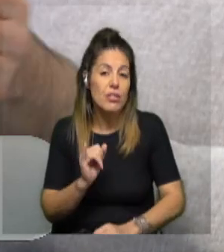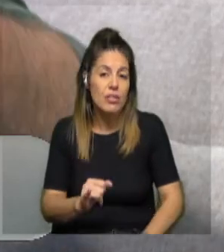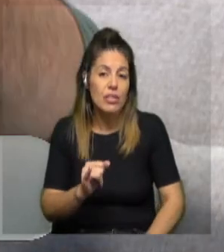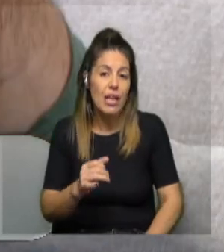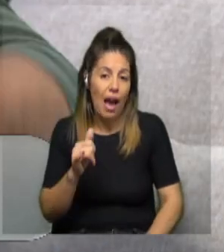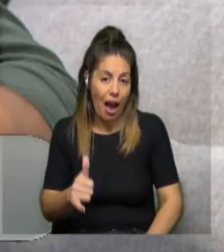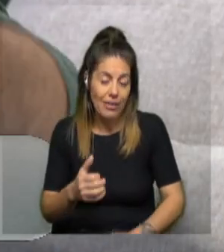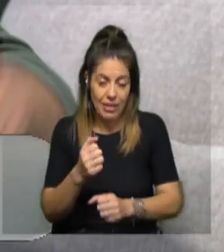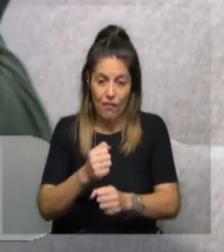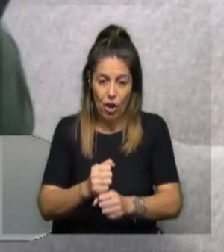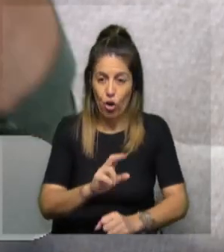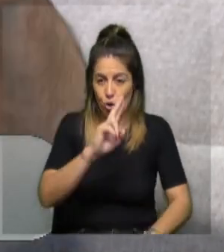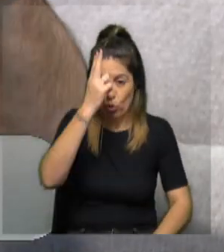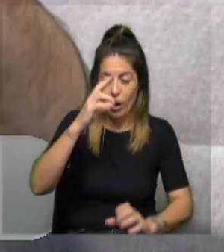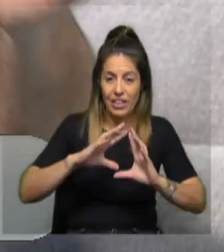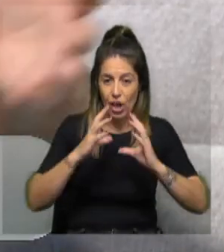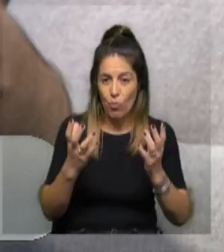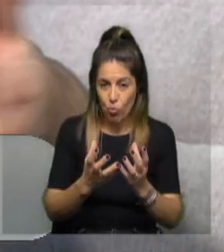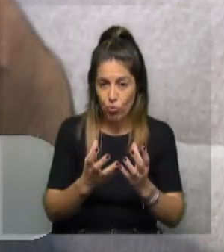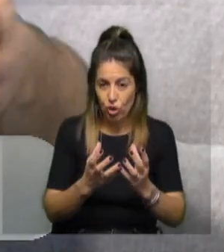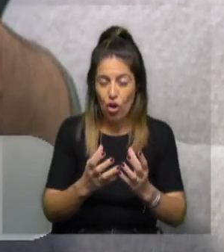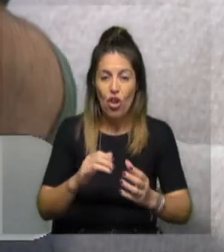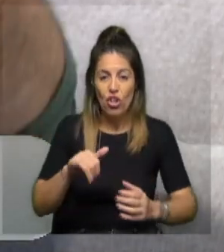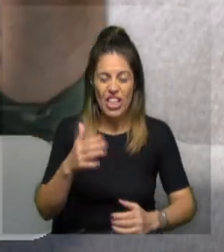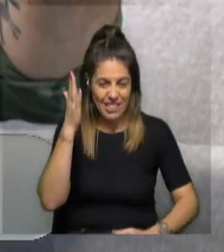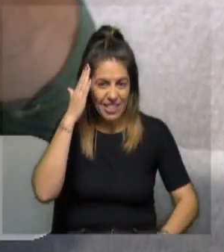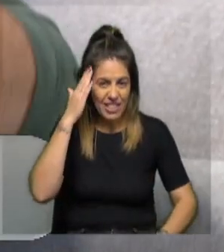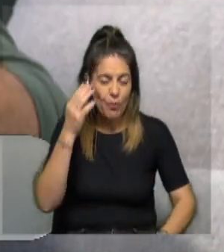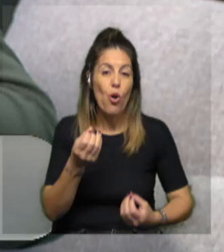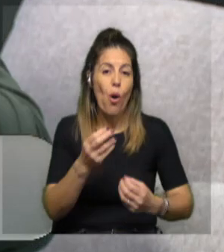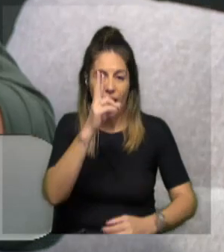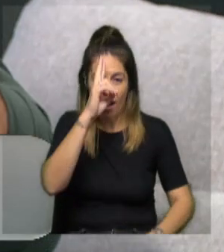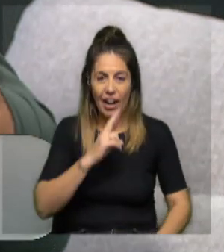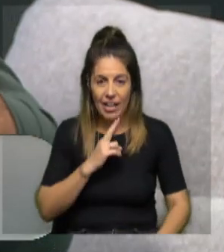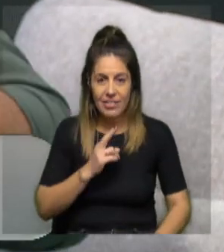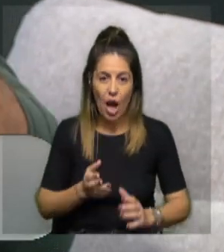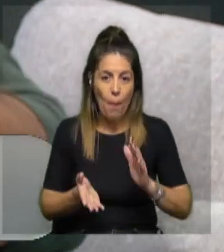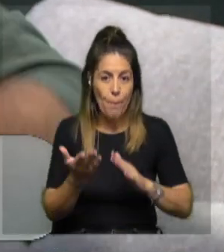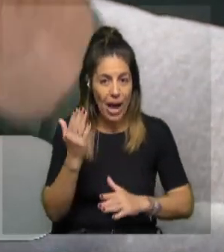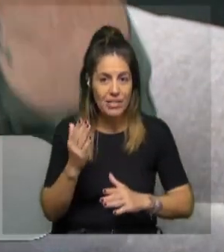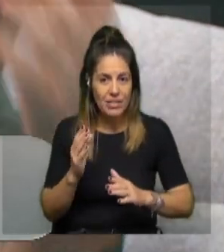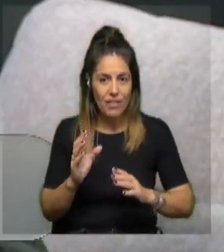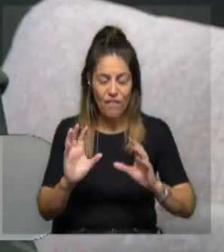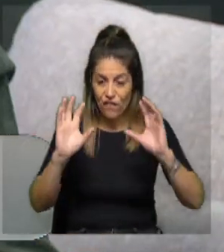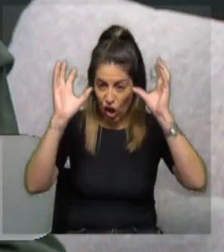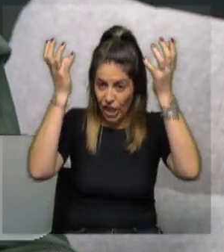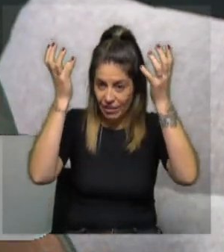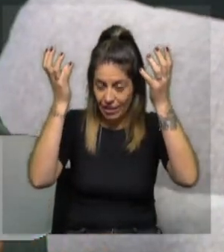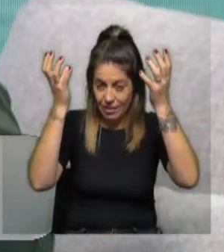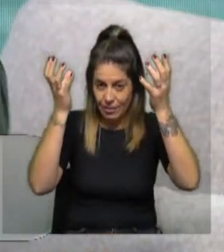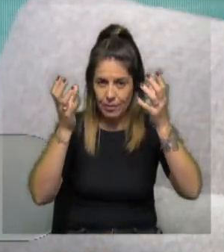trabajos en Uruguay y en el mundo donde se sabe cuáles son las razas que tienen más predisposición a ser